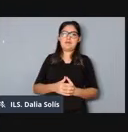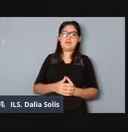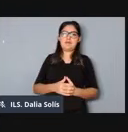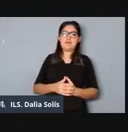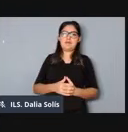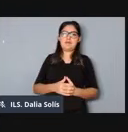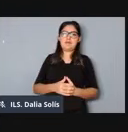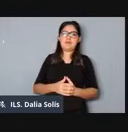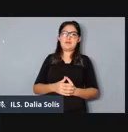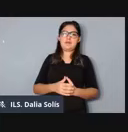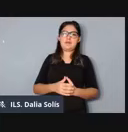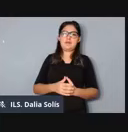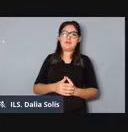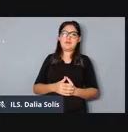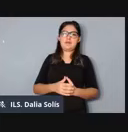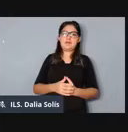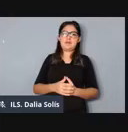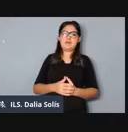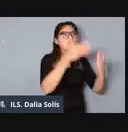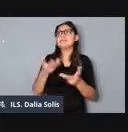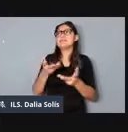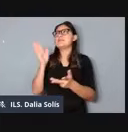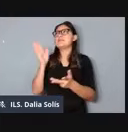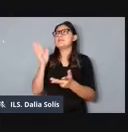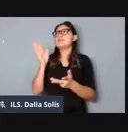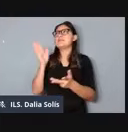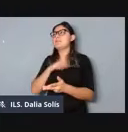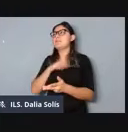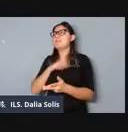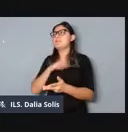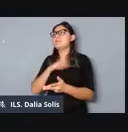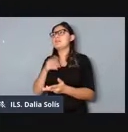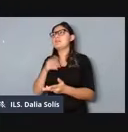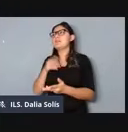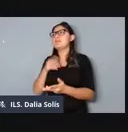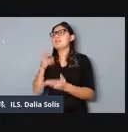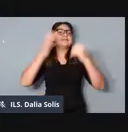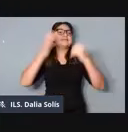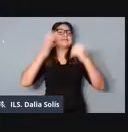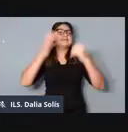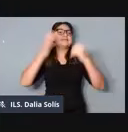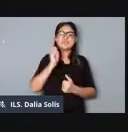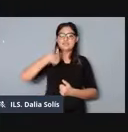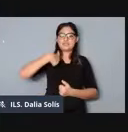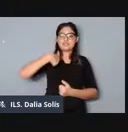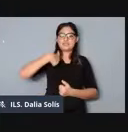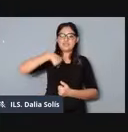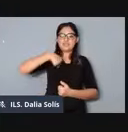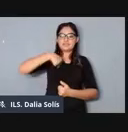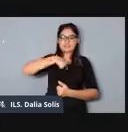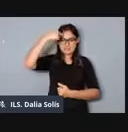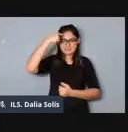la sabiduría propia de la adultez mayor permite que el ser humano identifique que ya no está en